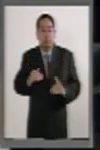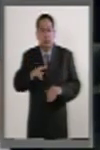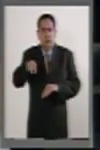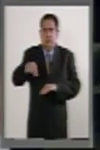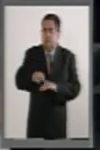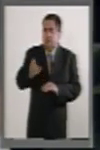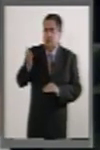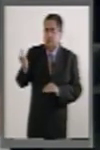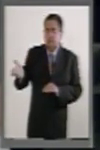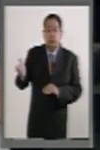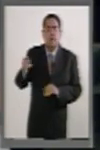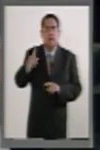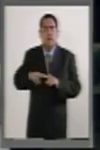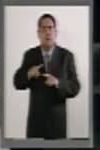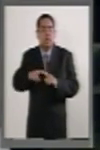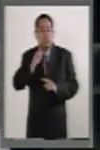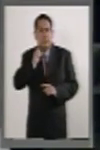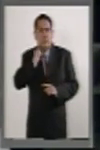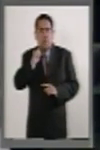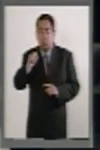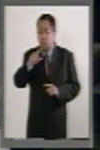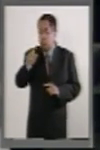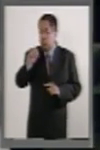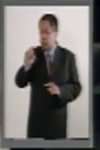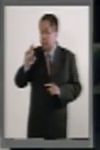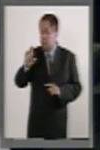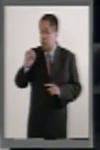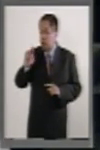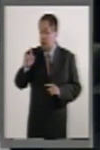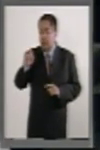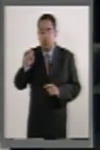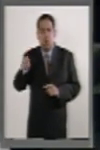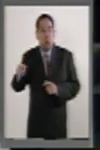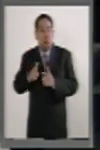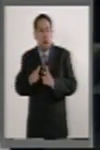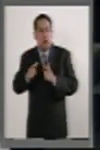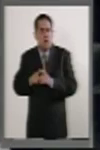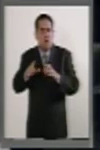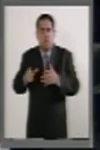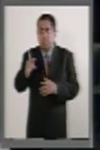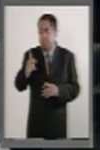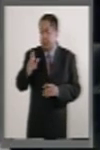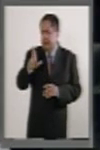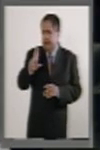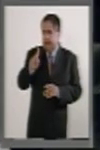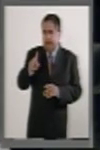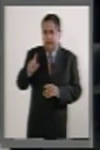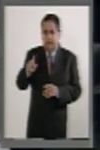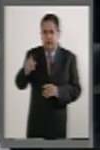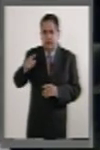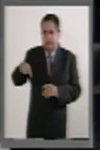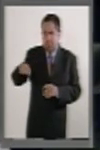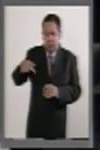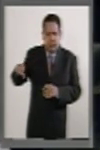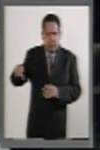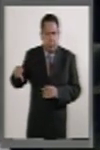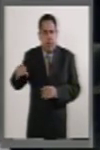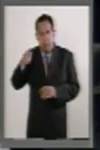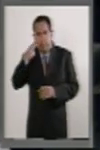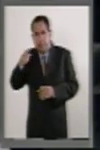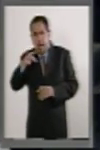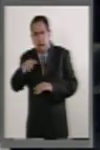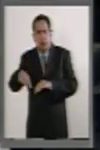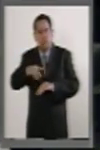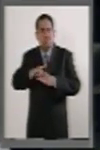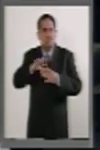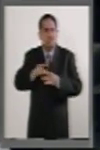Y en el uso de la tribuna el señor senador Zoilo Robledo Aburto, del Grupo Parlamentario de la Revolución Democrática,